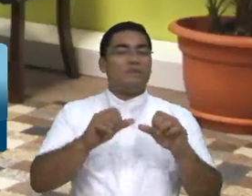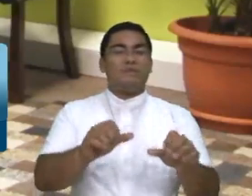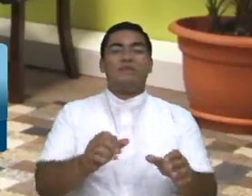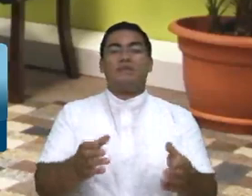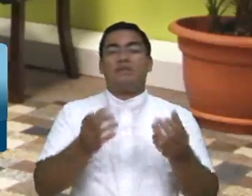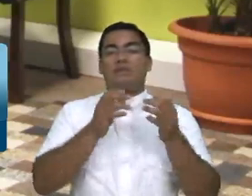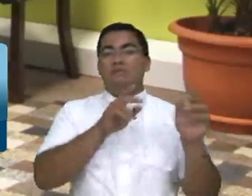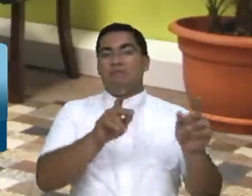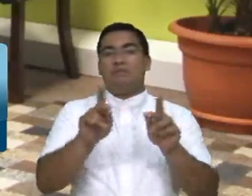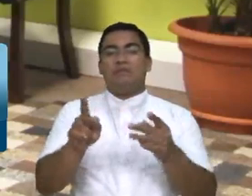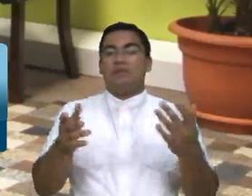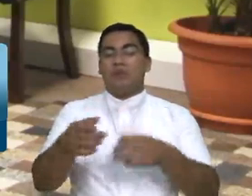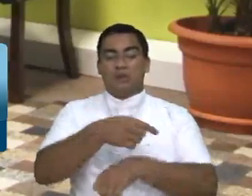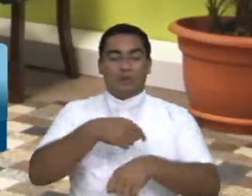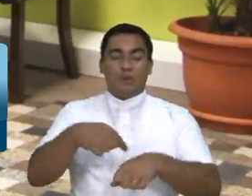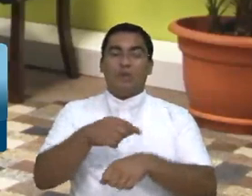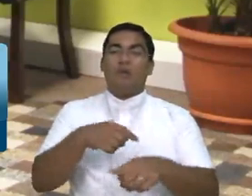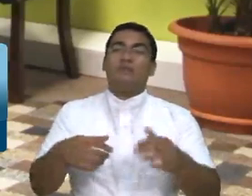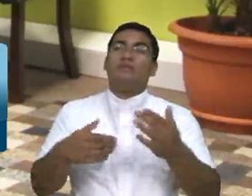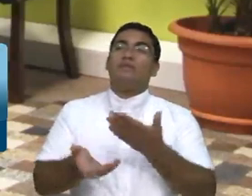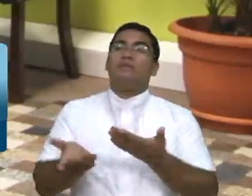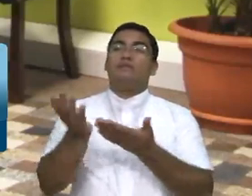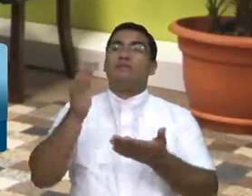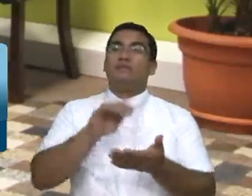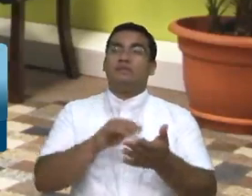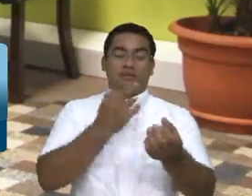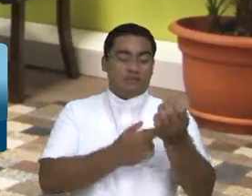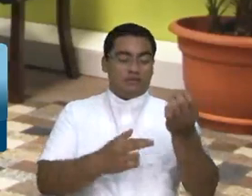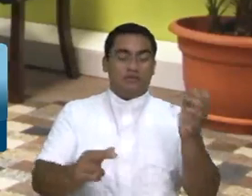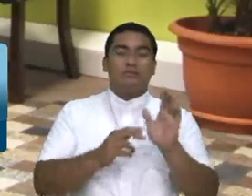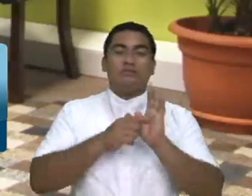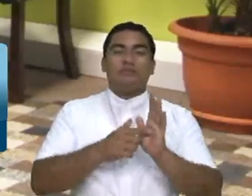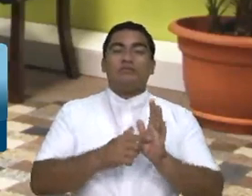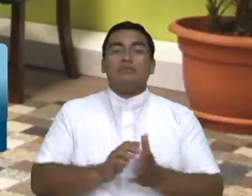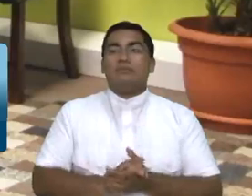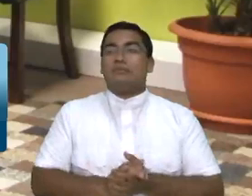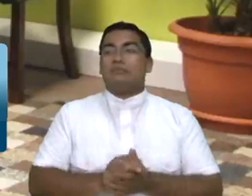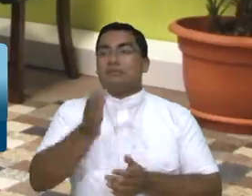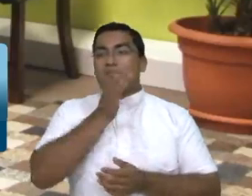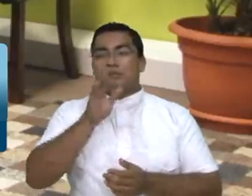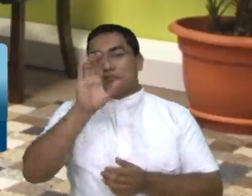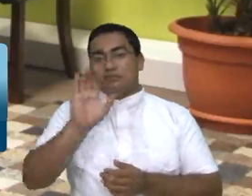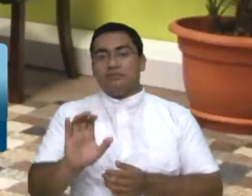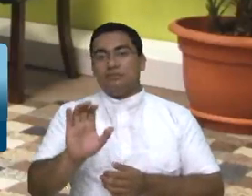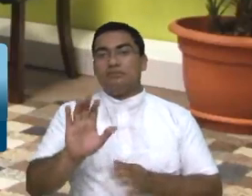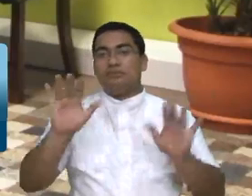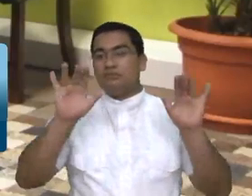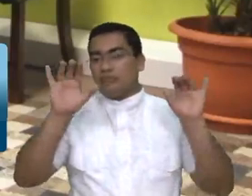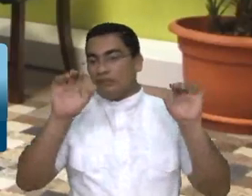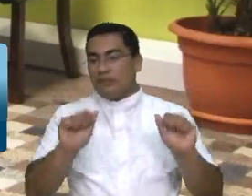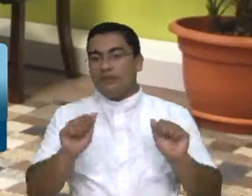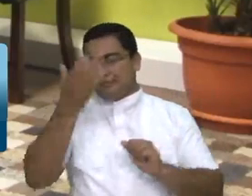el paciente. Pueden pasar algunas horas antes de que vuelva a empezar a sangrar. Doctor, ¿qué pasa, por ejemplo, un niño que ya es diagnosticado